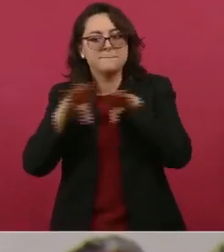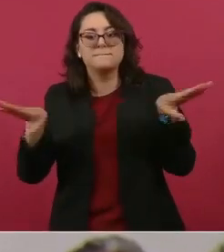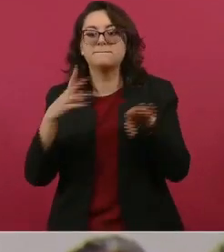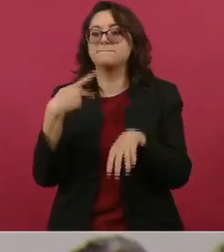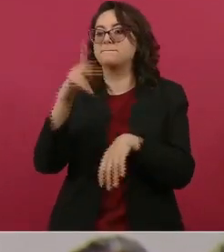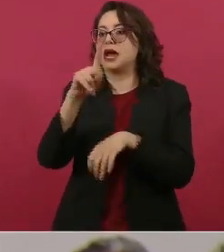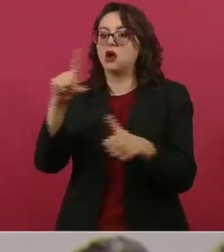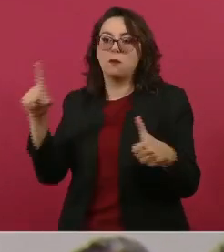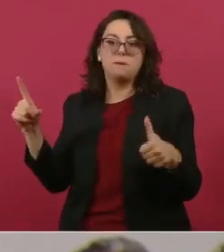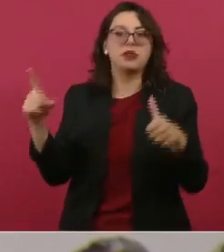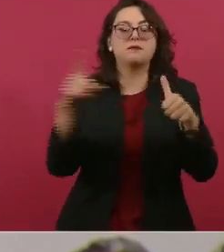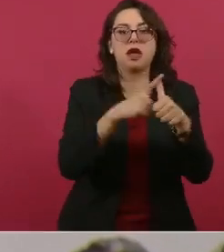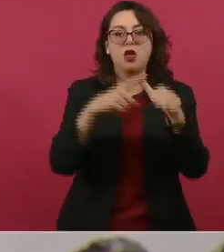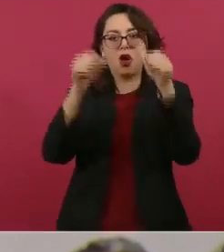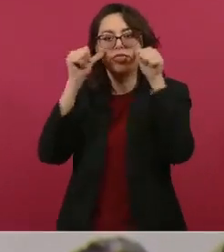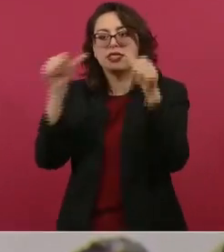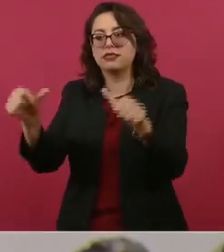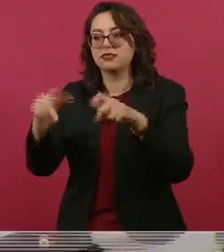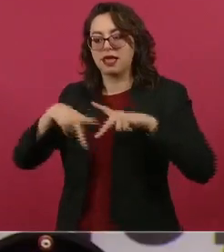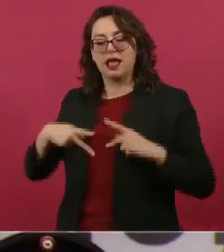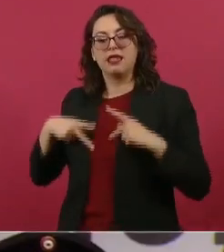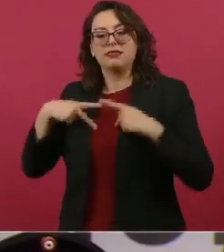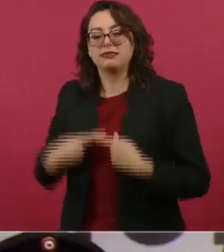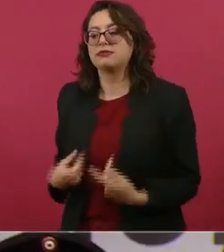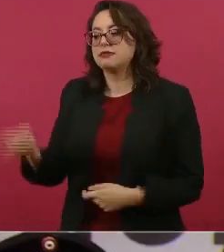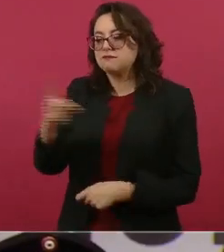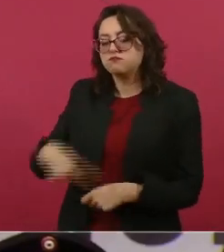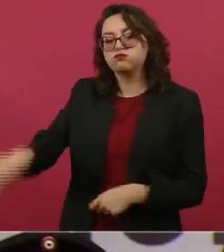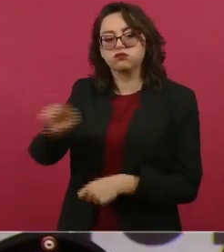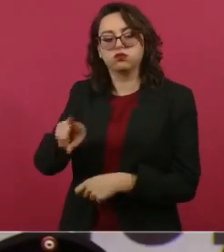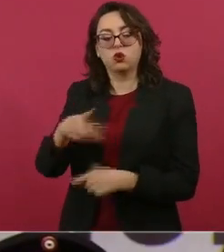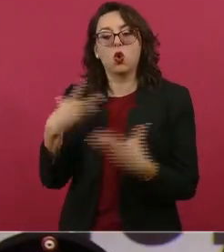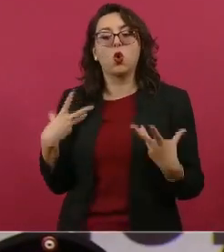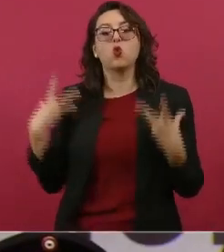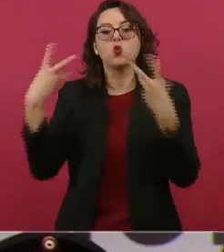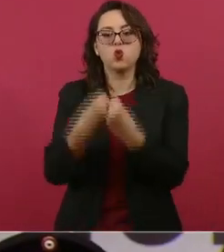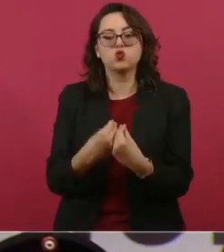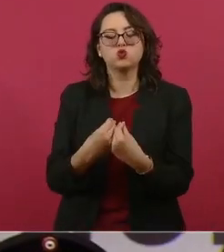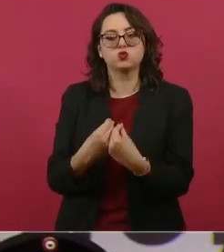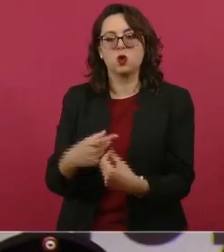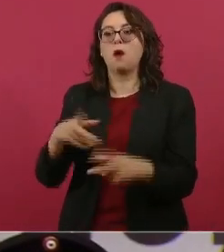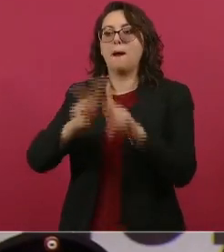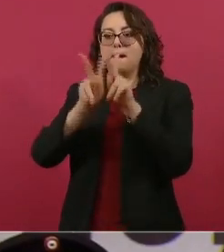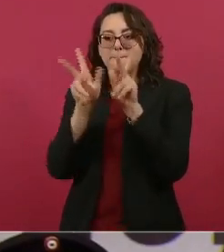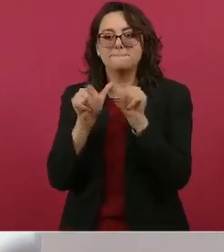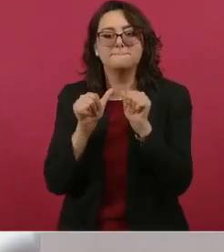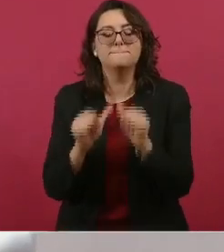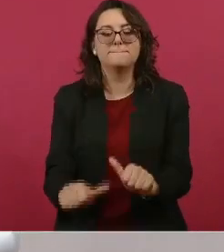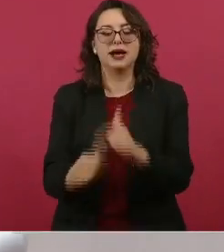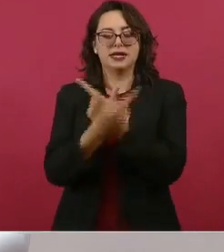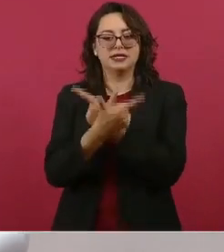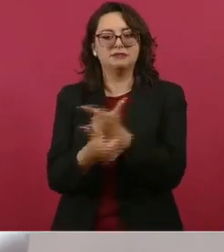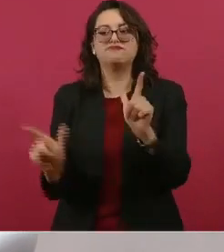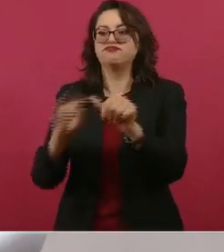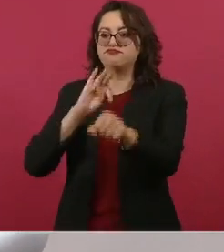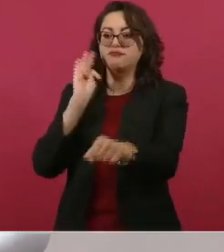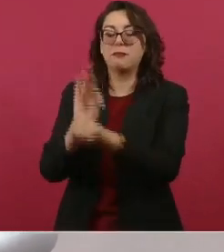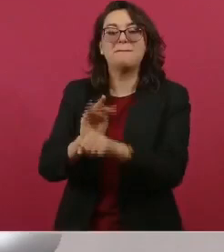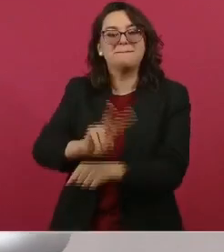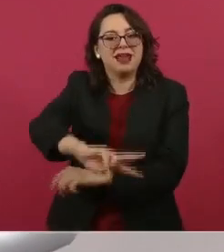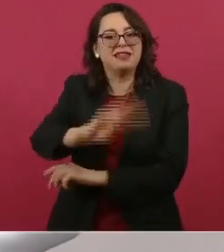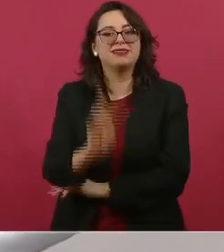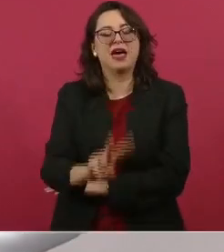La gobernabilidad democrática es constructora de paz y protectora de libertades. Es aquella